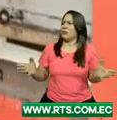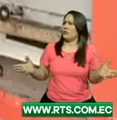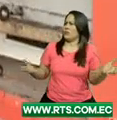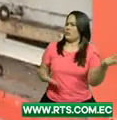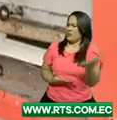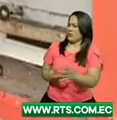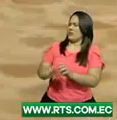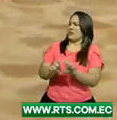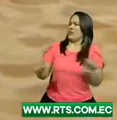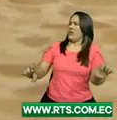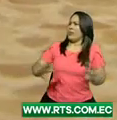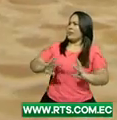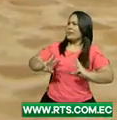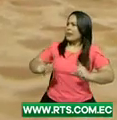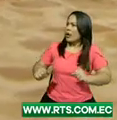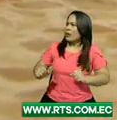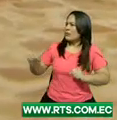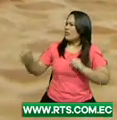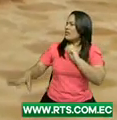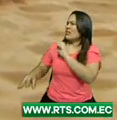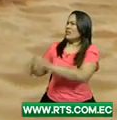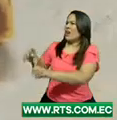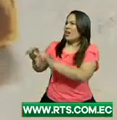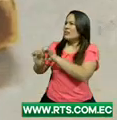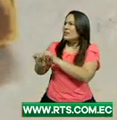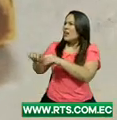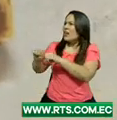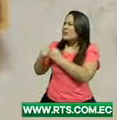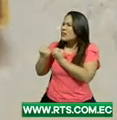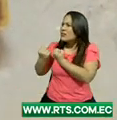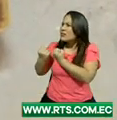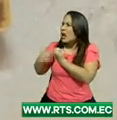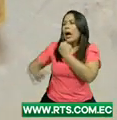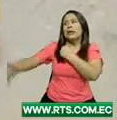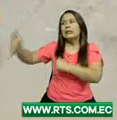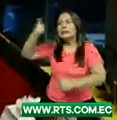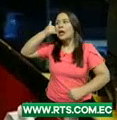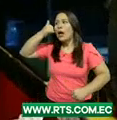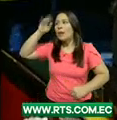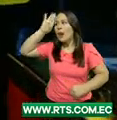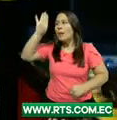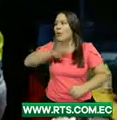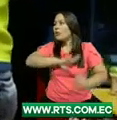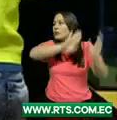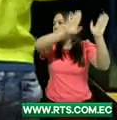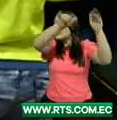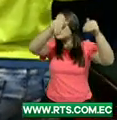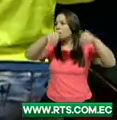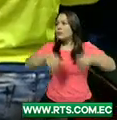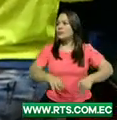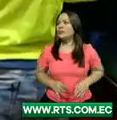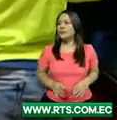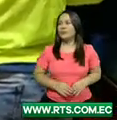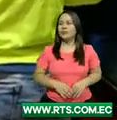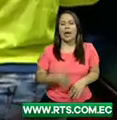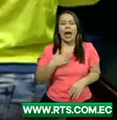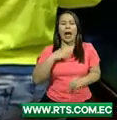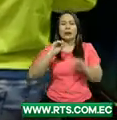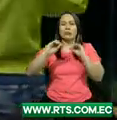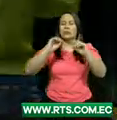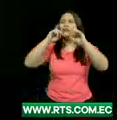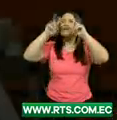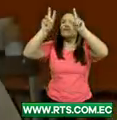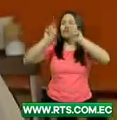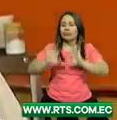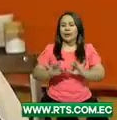en la puerta y más adelante los candados en estas condiciones y llamaron inmediatamente a la policía nacional se puede visitar ya en el vídeo a